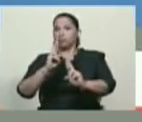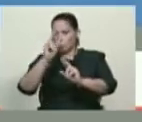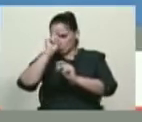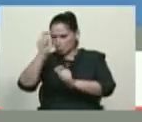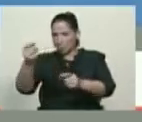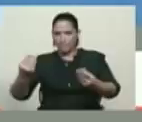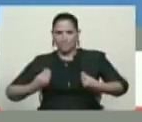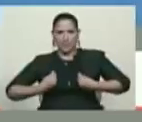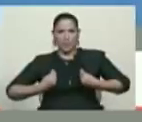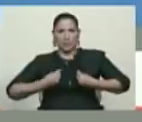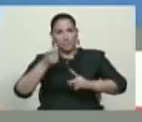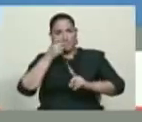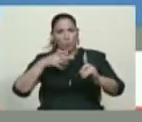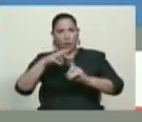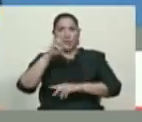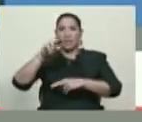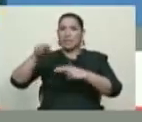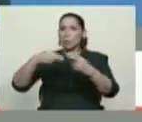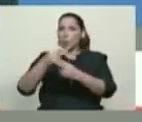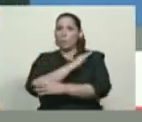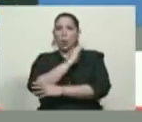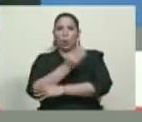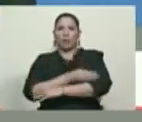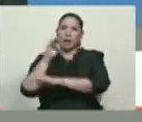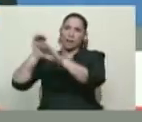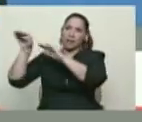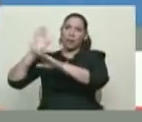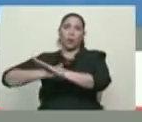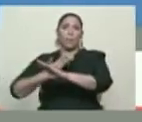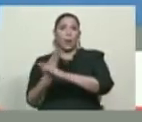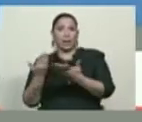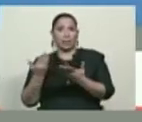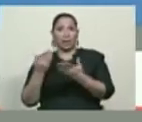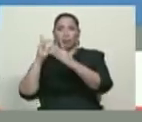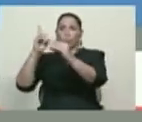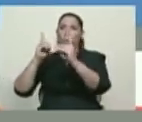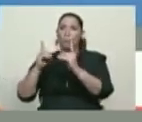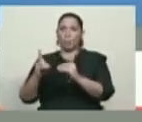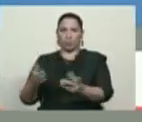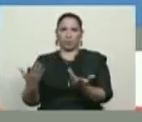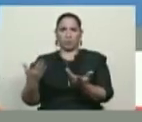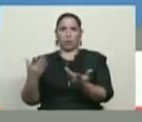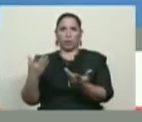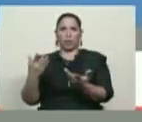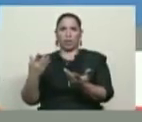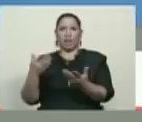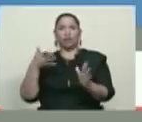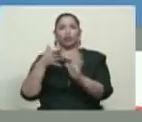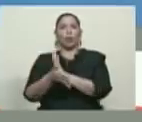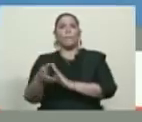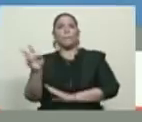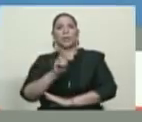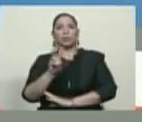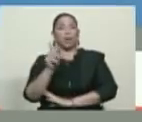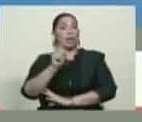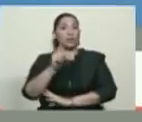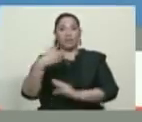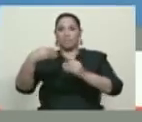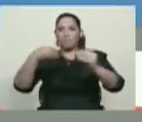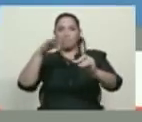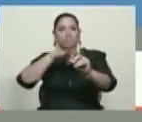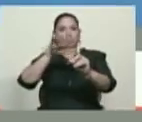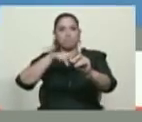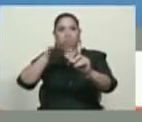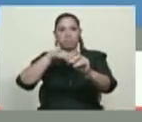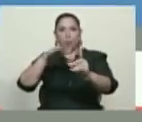y ningún poder extranjero puede tomar decisiones en Venezuela ni manipular las circunstancias internas en Venezuela.